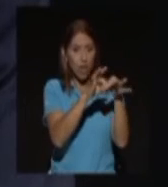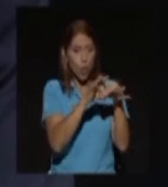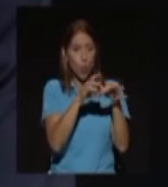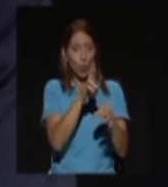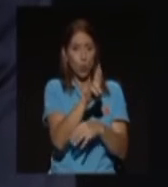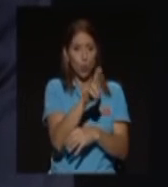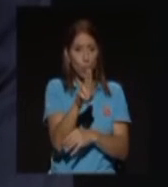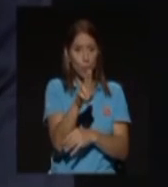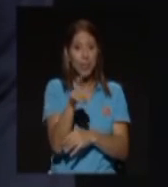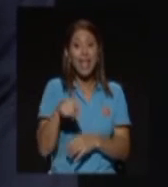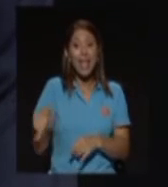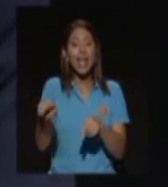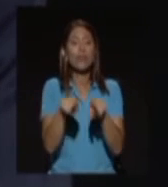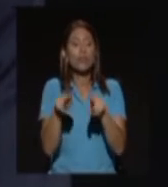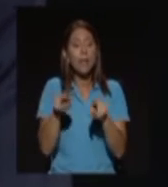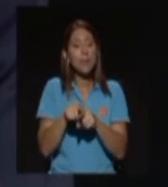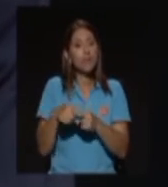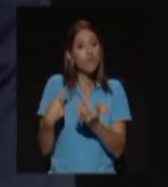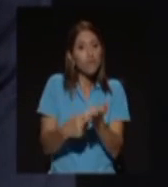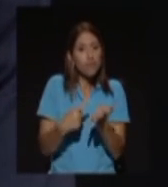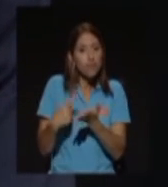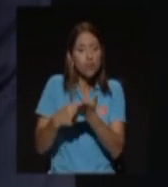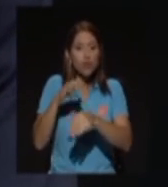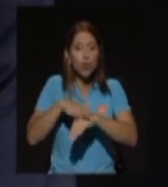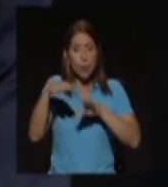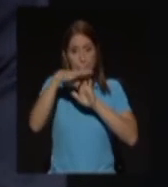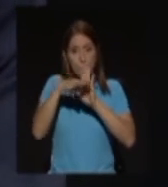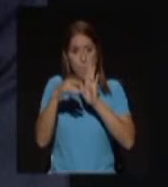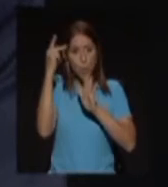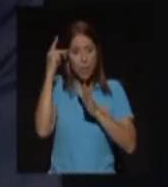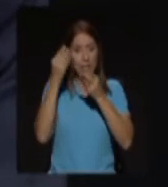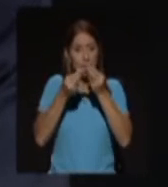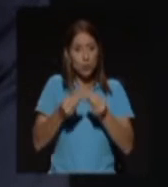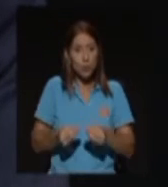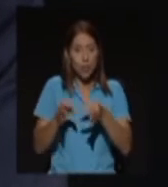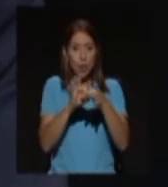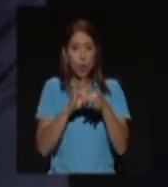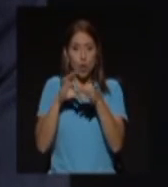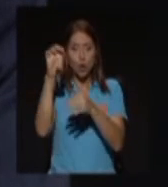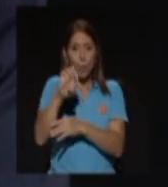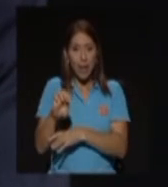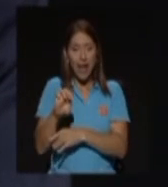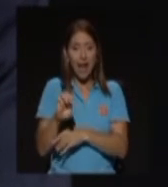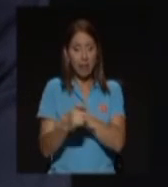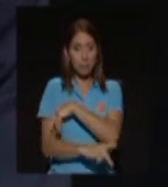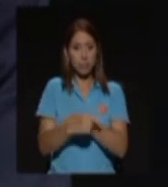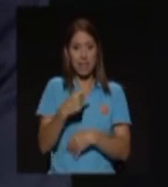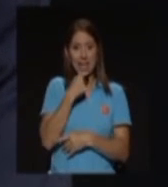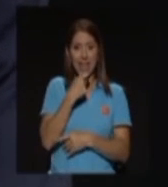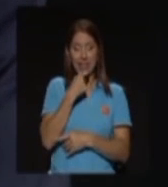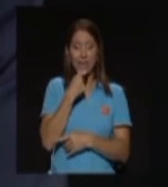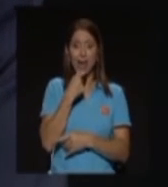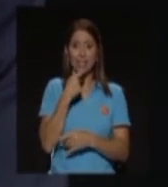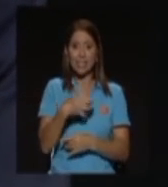Resienten las políticas presupuestarias de la Unión Europea. Inglaterra se ha quejado de que le